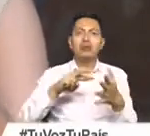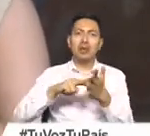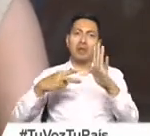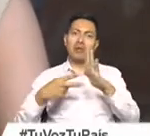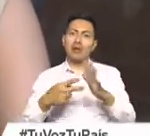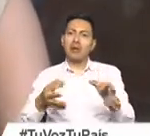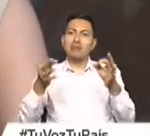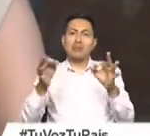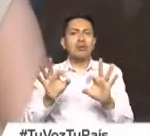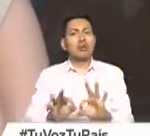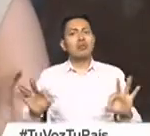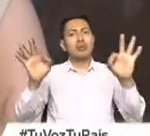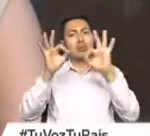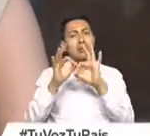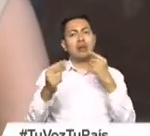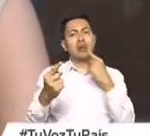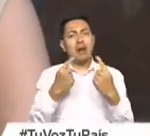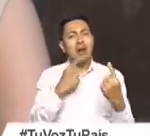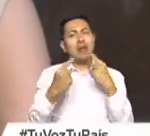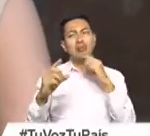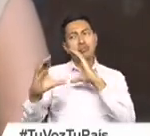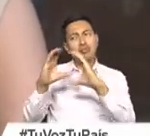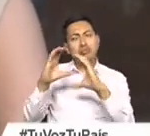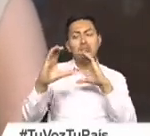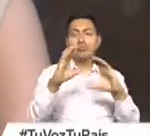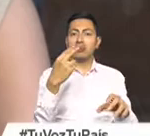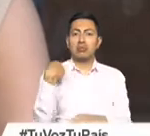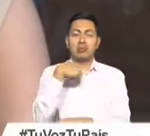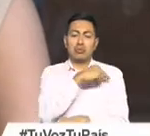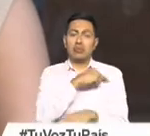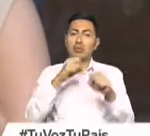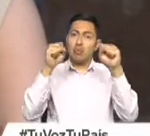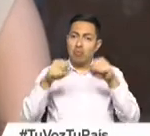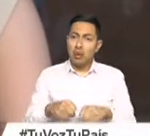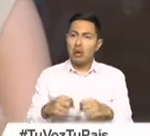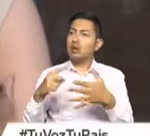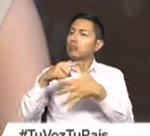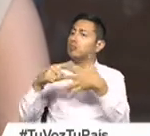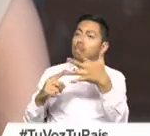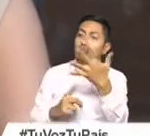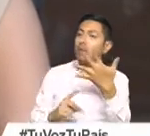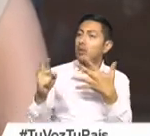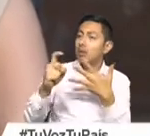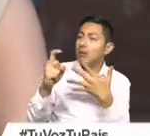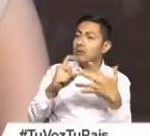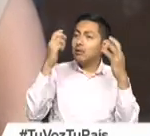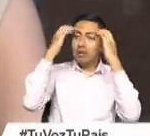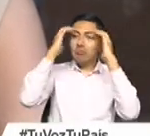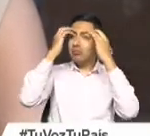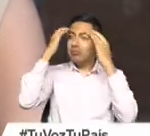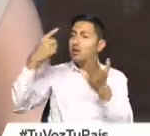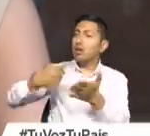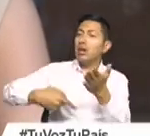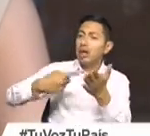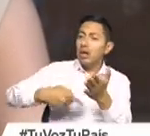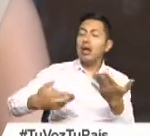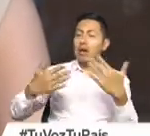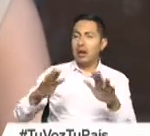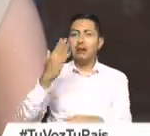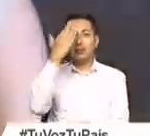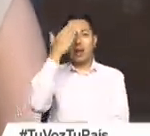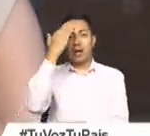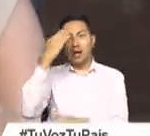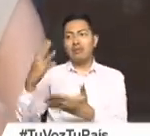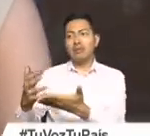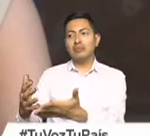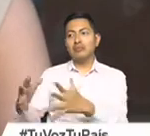son mecanismos de diálogo, mecanismos que nos permiten tener presentes las necesidades, las preocupaciones. Creo que de una de las